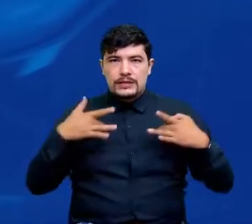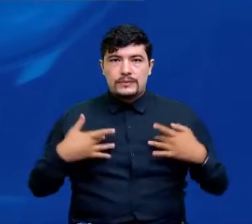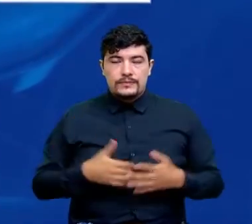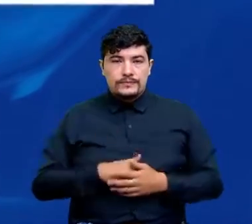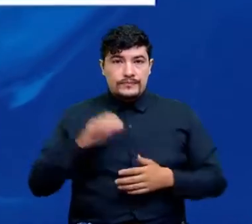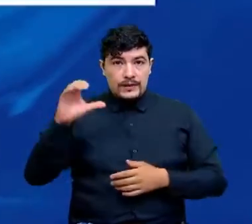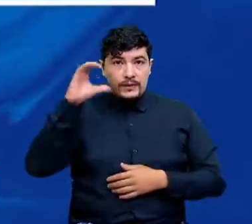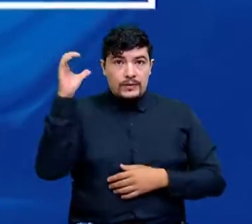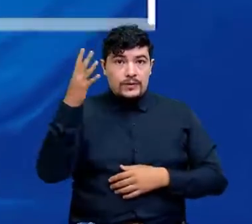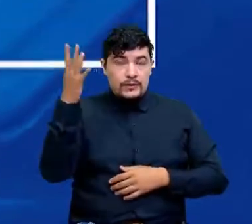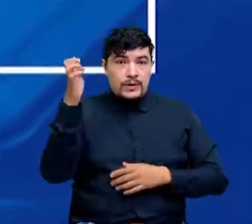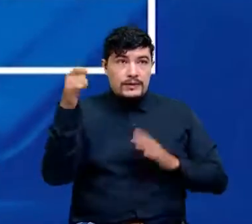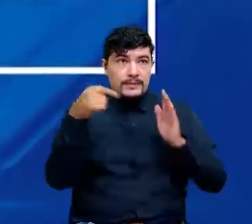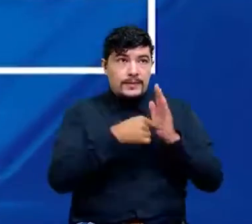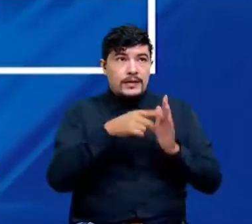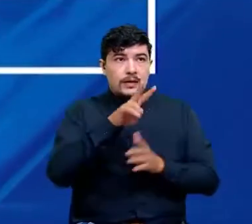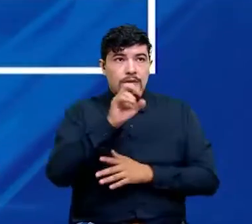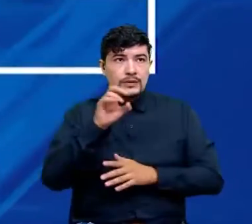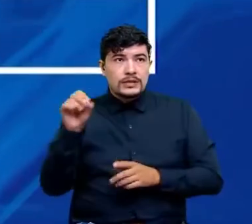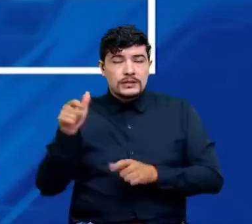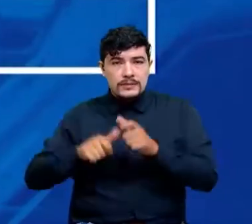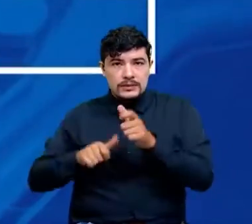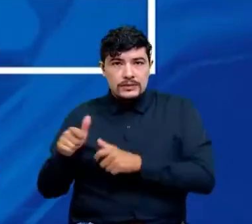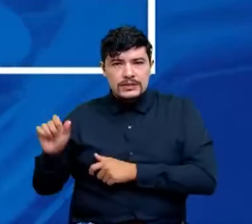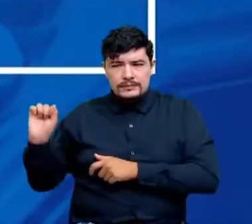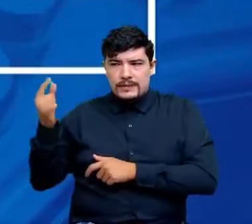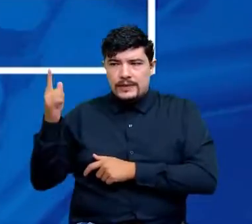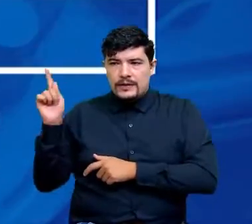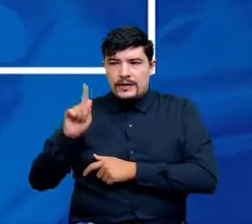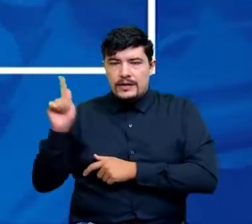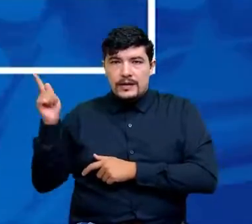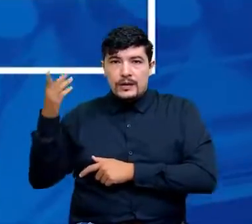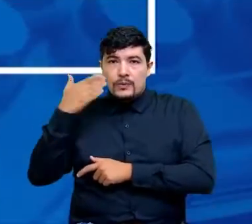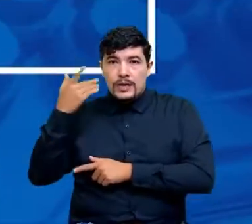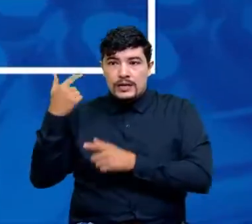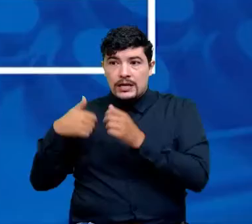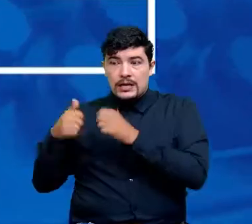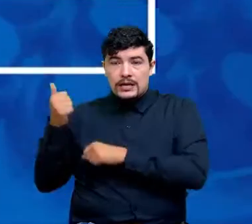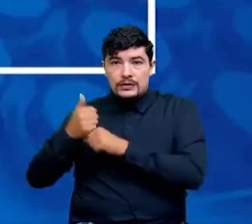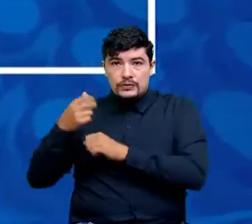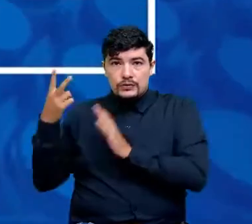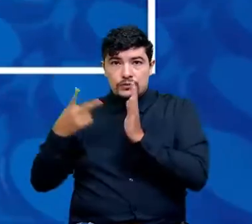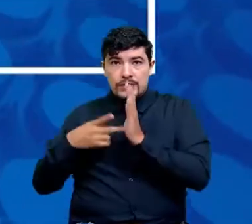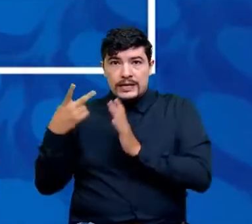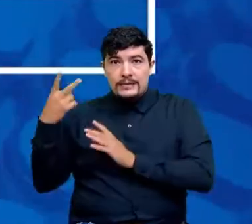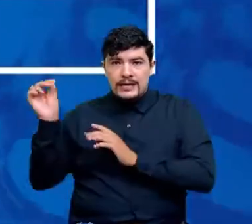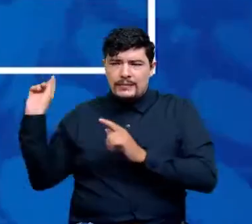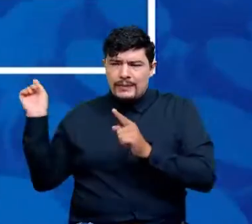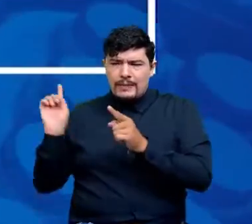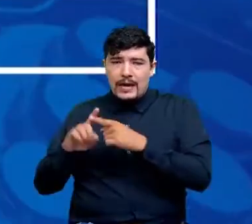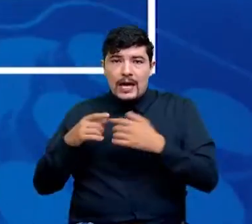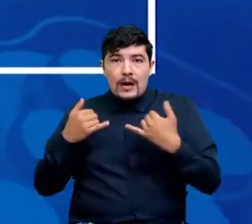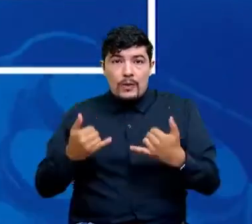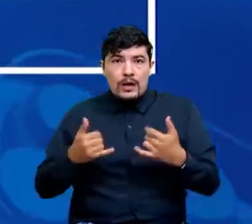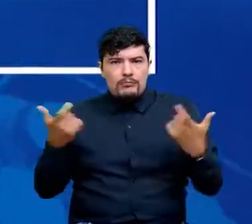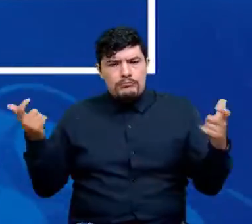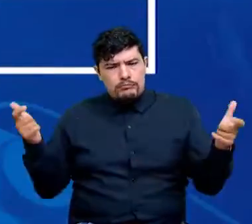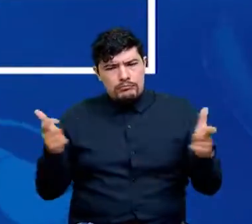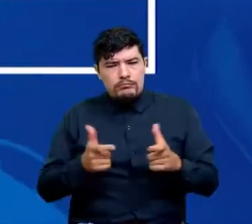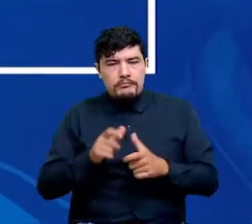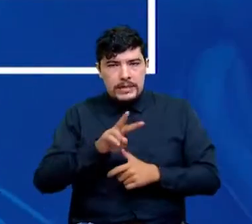son 9.210 casos de VIH desde el 1 de febrero del 2020 hasta la fecha. Sin embargo, ha disminuido